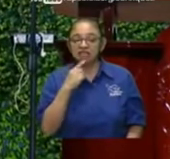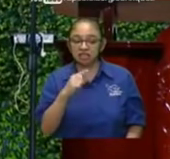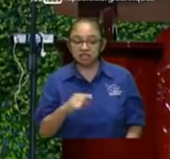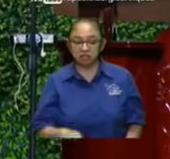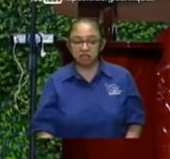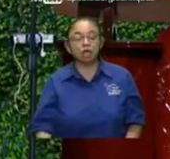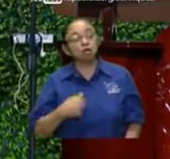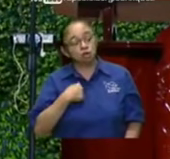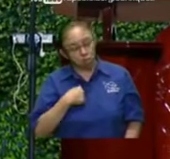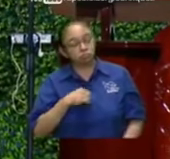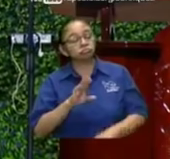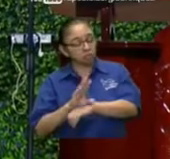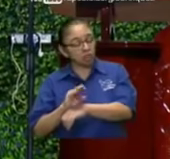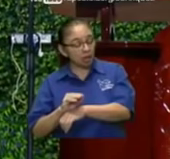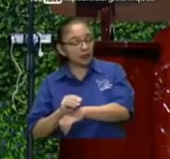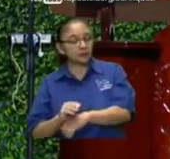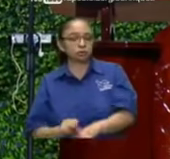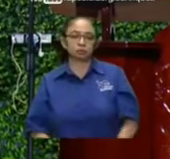Yo le di permiso.